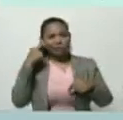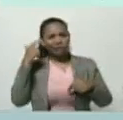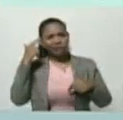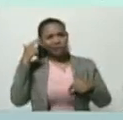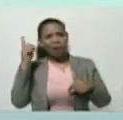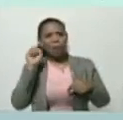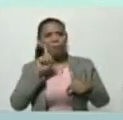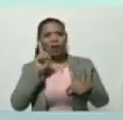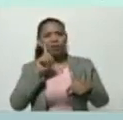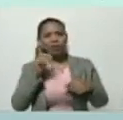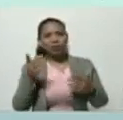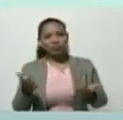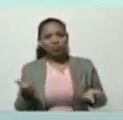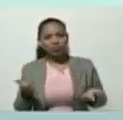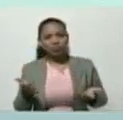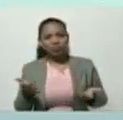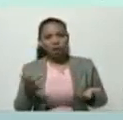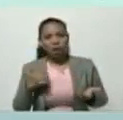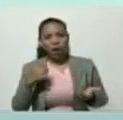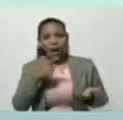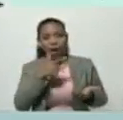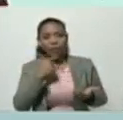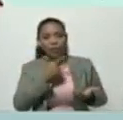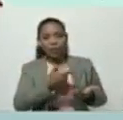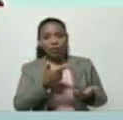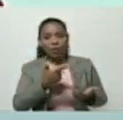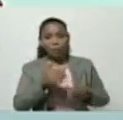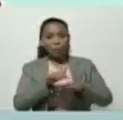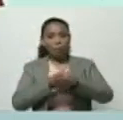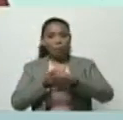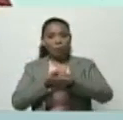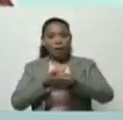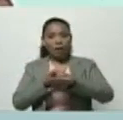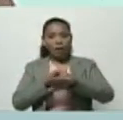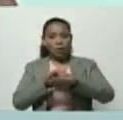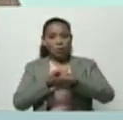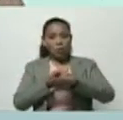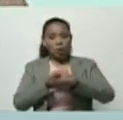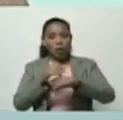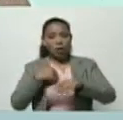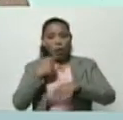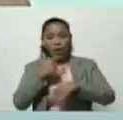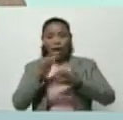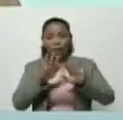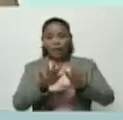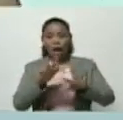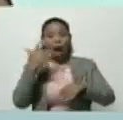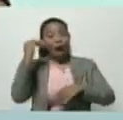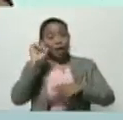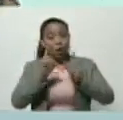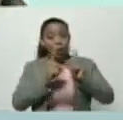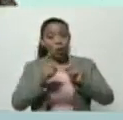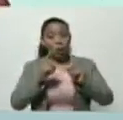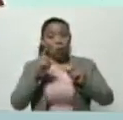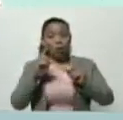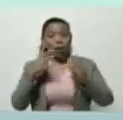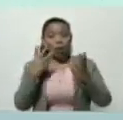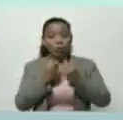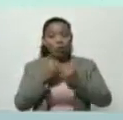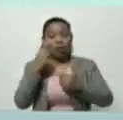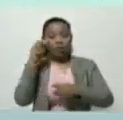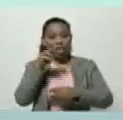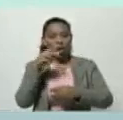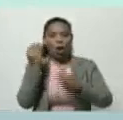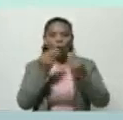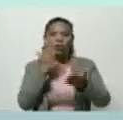es mentira que lo está diciendo. Perdóneme que lo diga. Si hay compañeros, mire, que le ven el lado negativo a